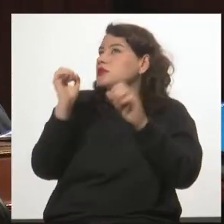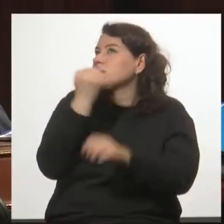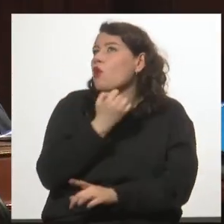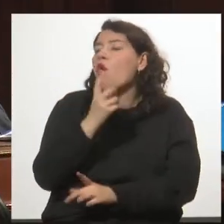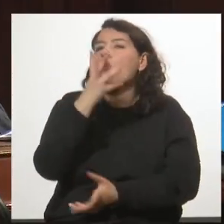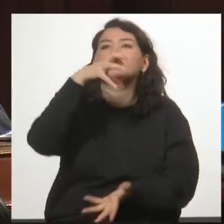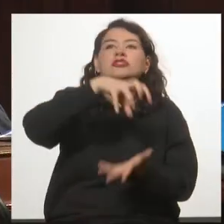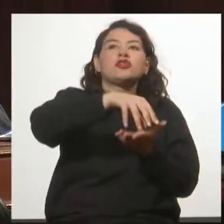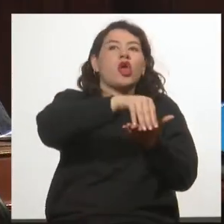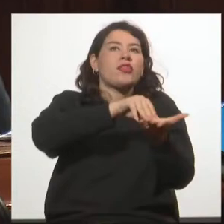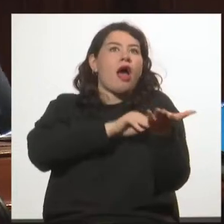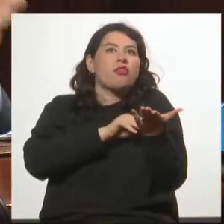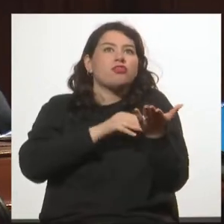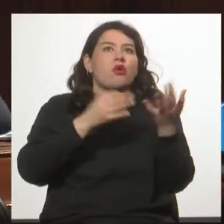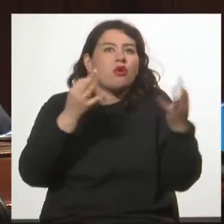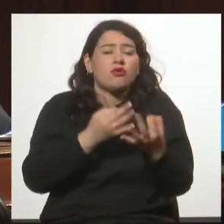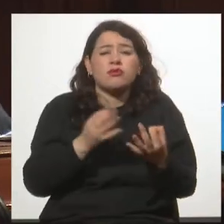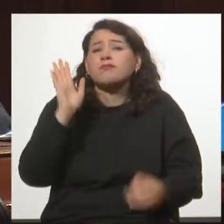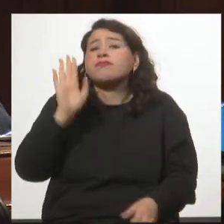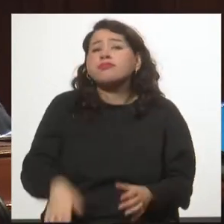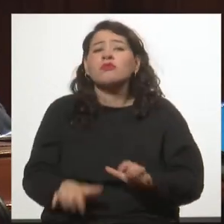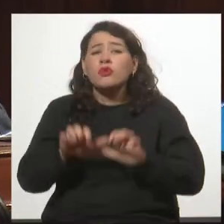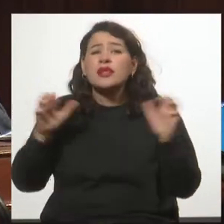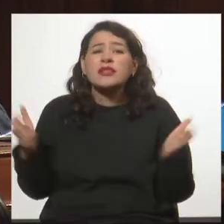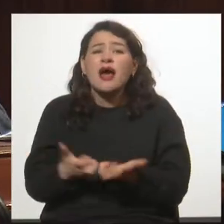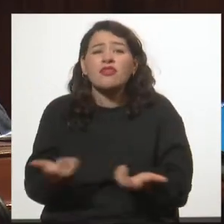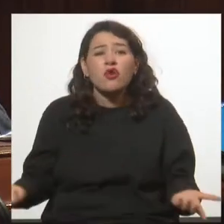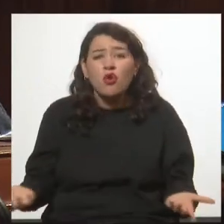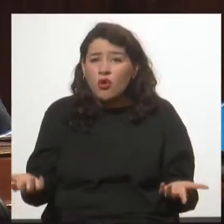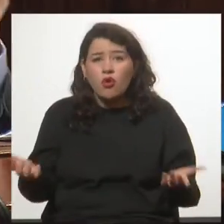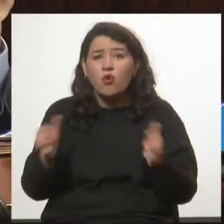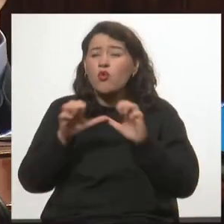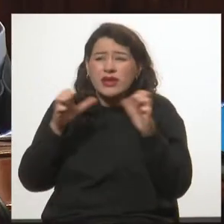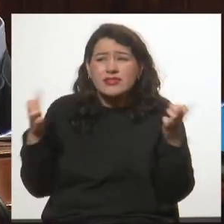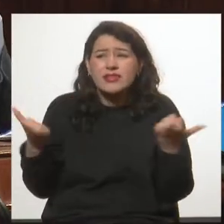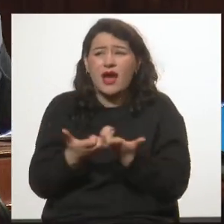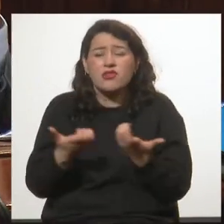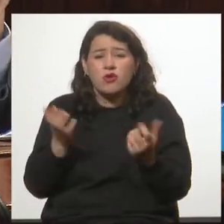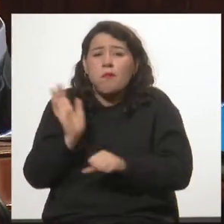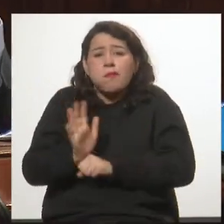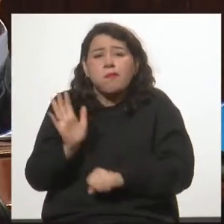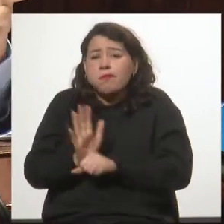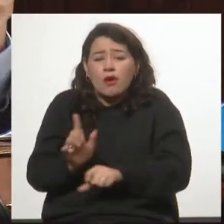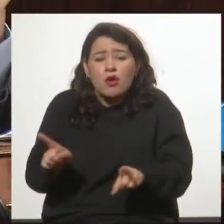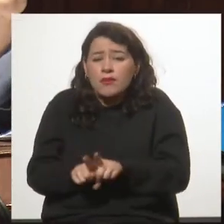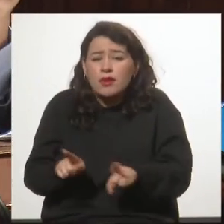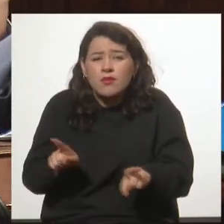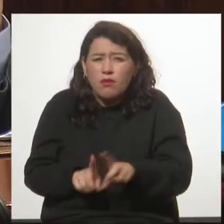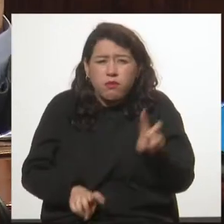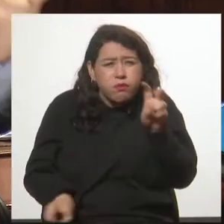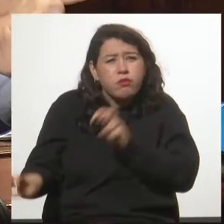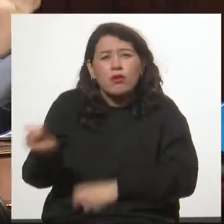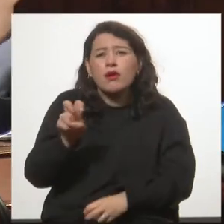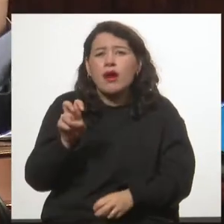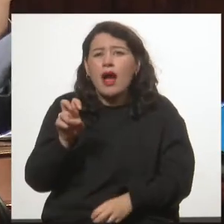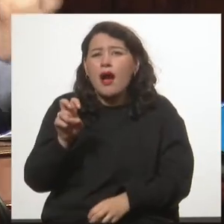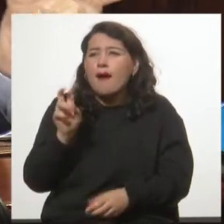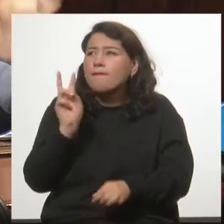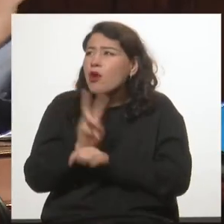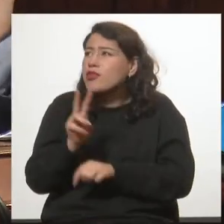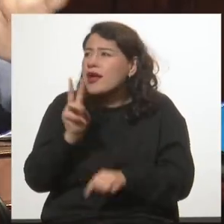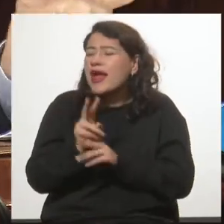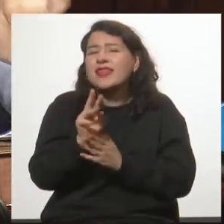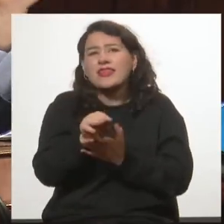sensibles era un estadio realmente se buscó proteger datos sensibles para